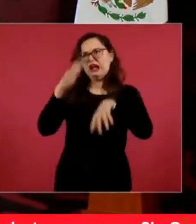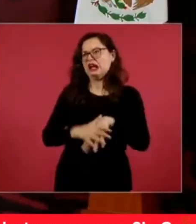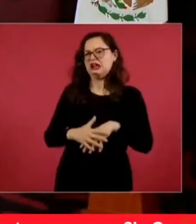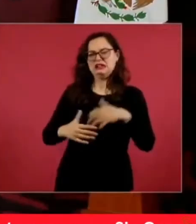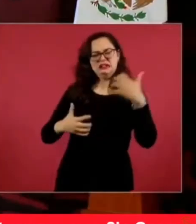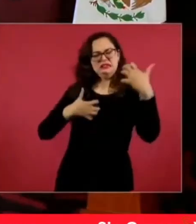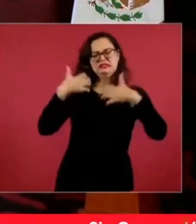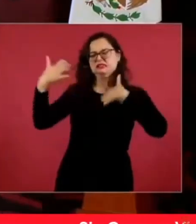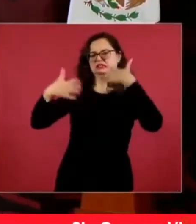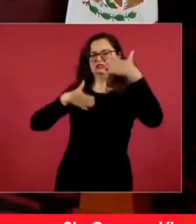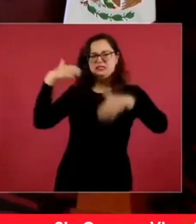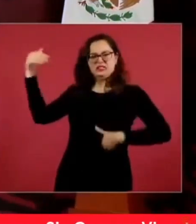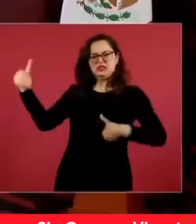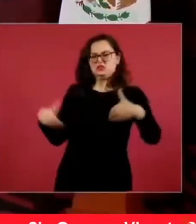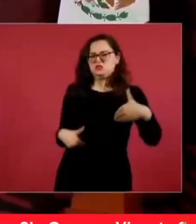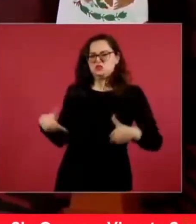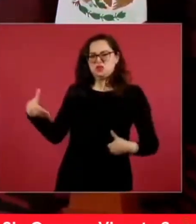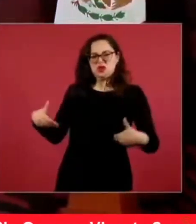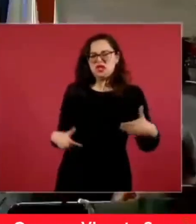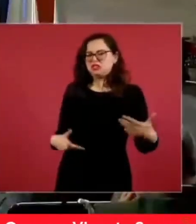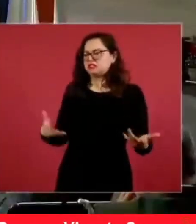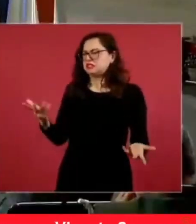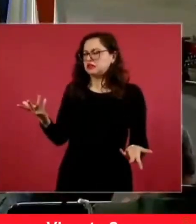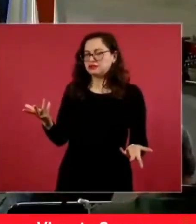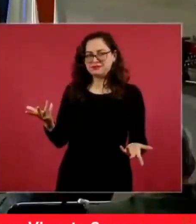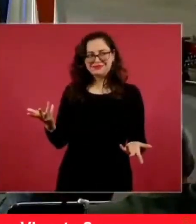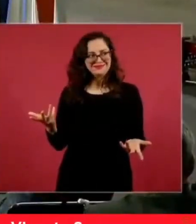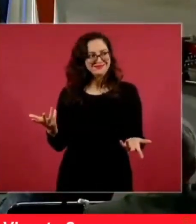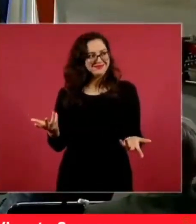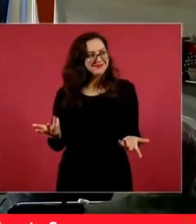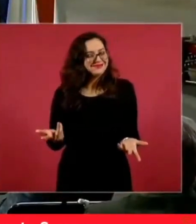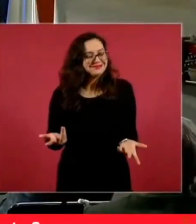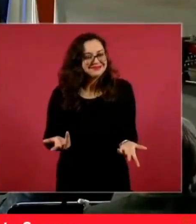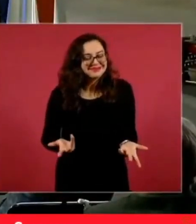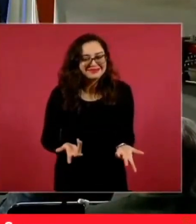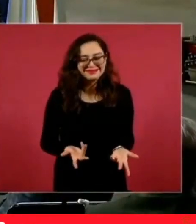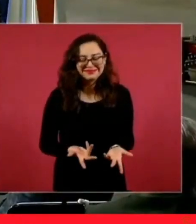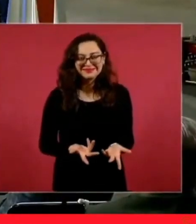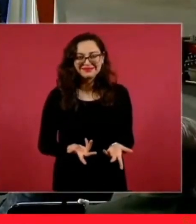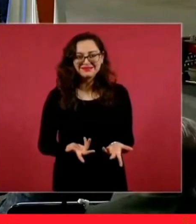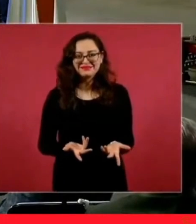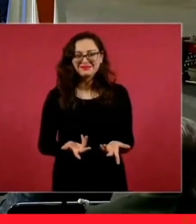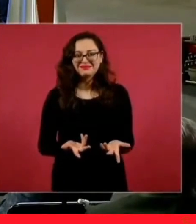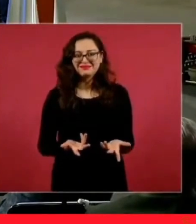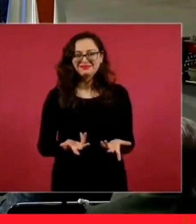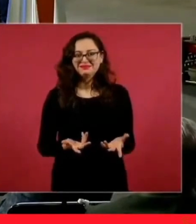porque para ellos eso es paternalismo, es populismo.